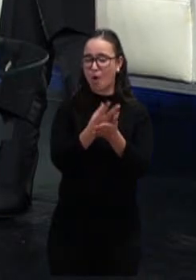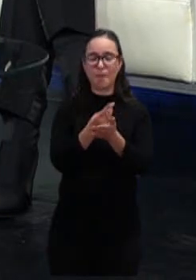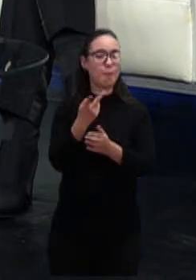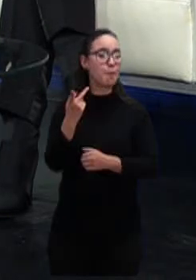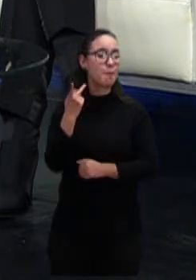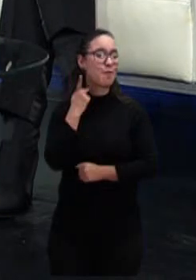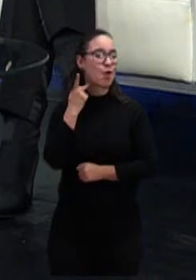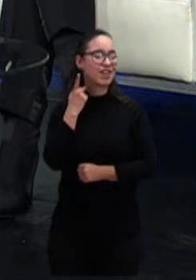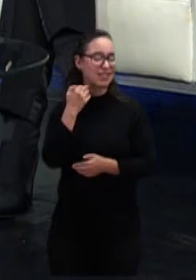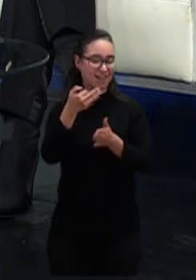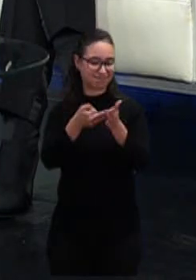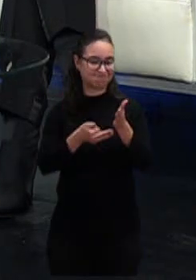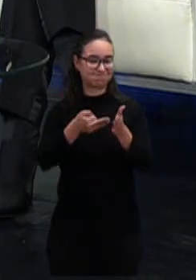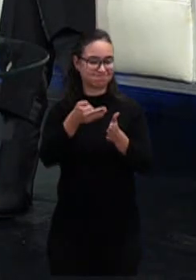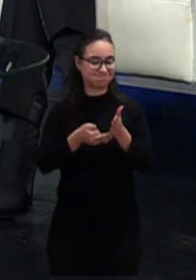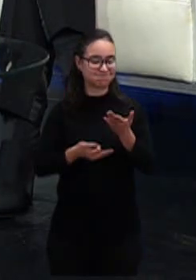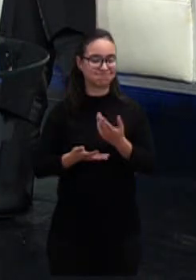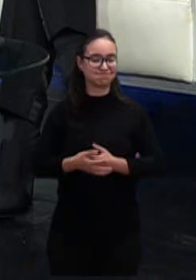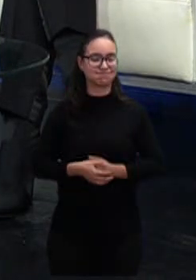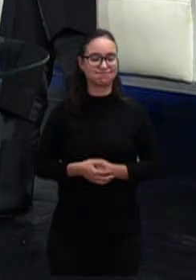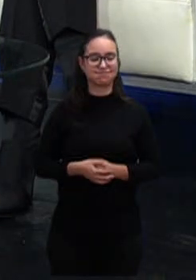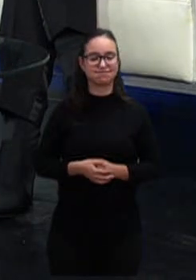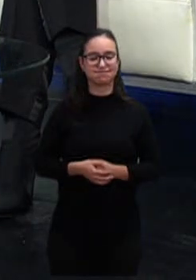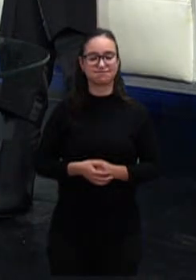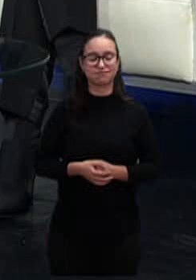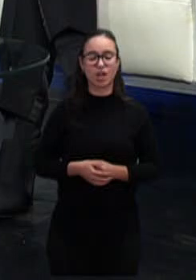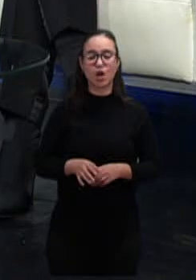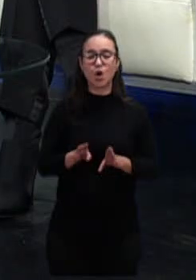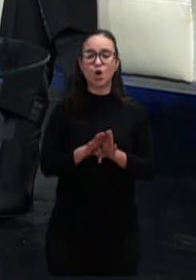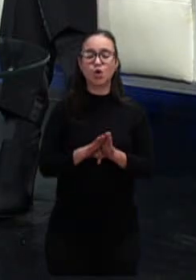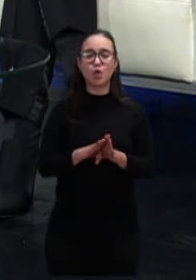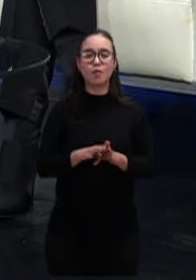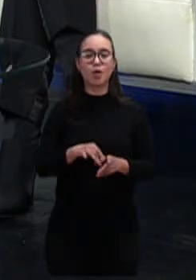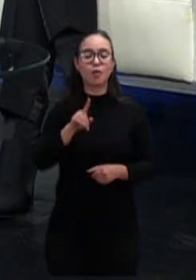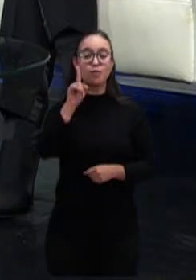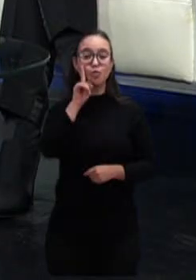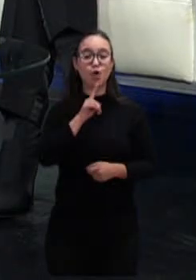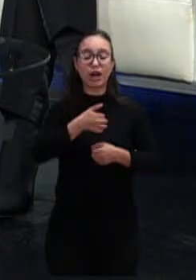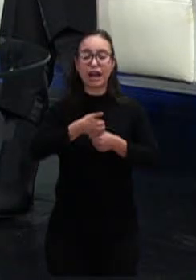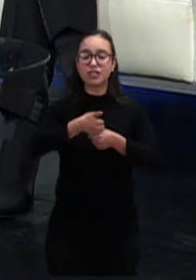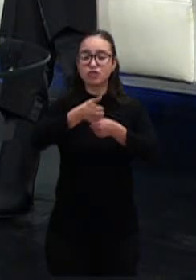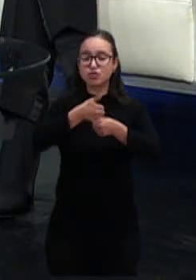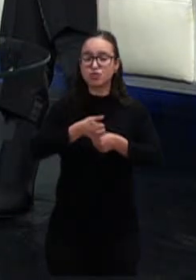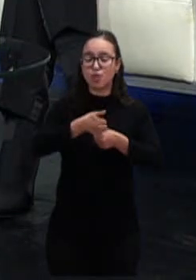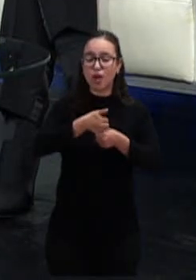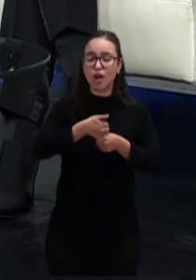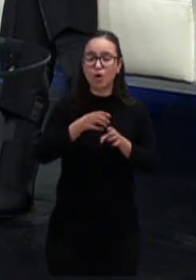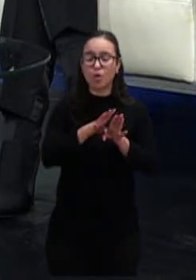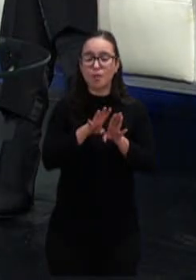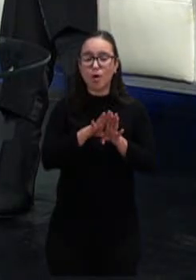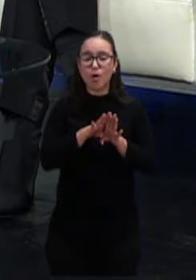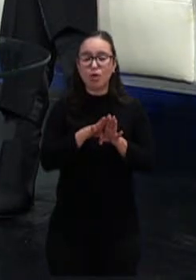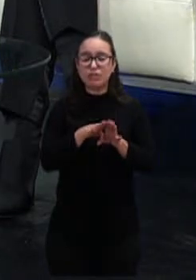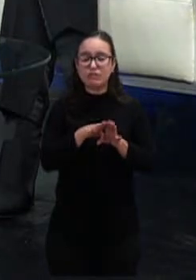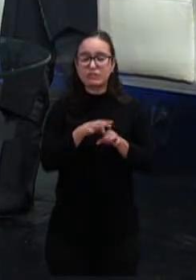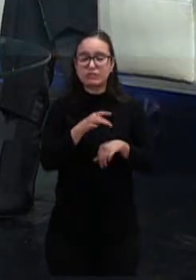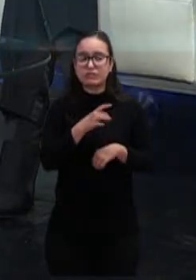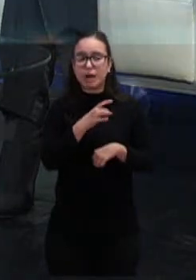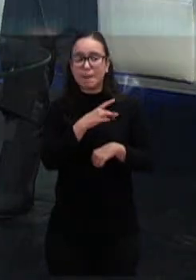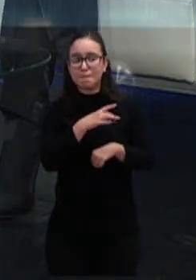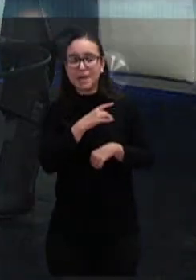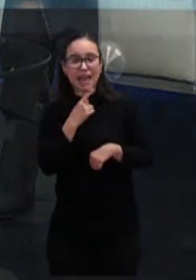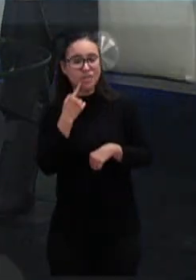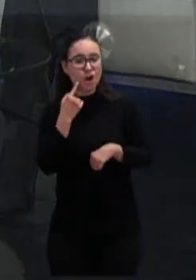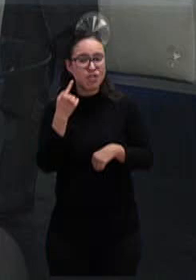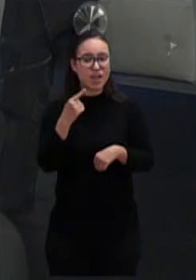hay una temor de las víctimas de hacer las denuncias porque saben que si denuncian